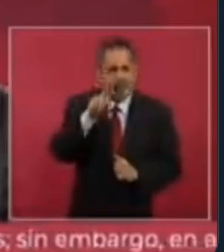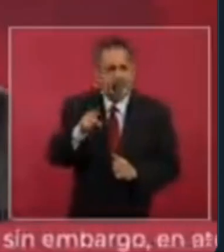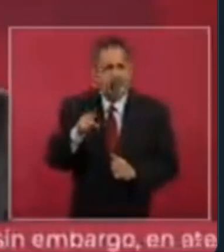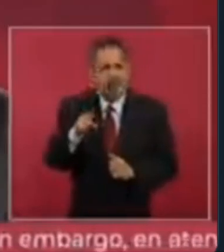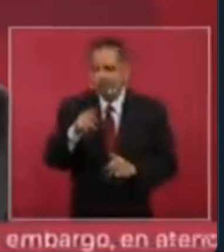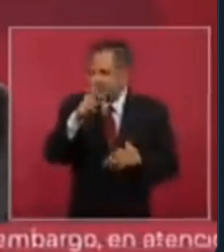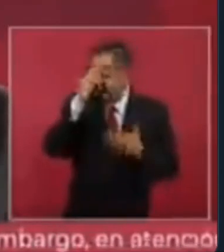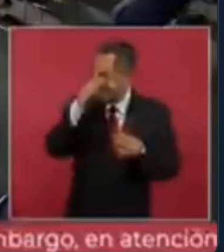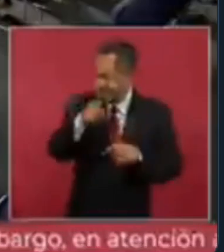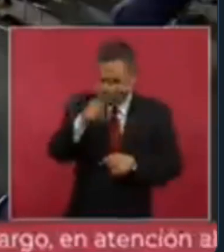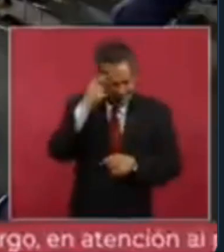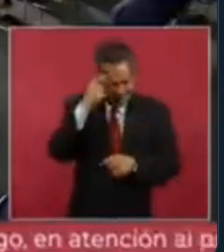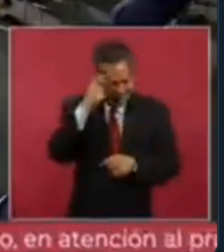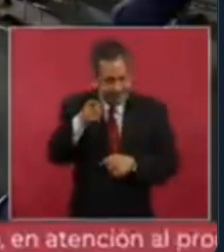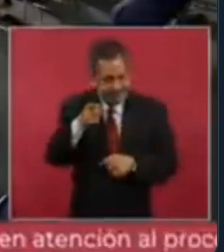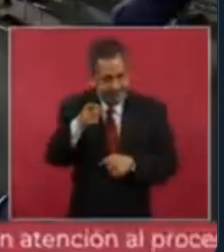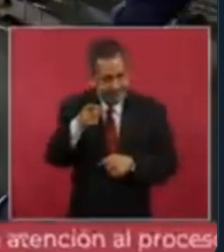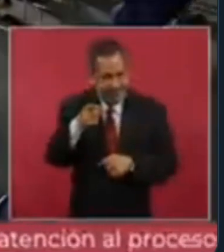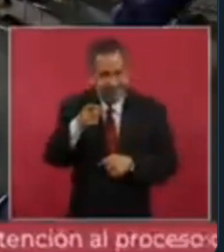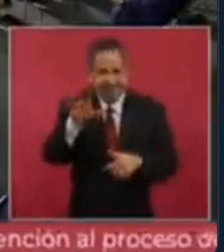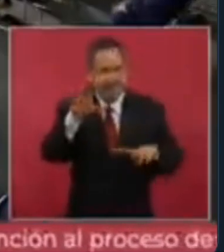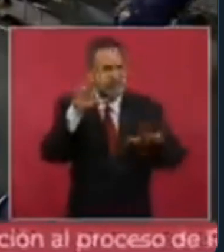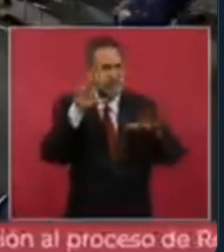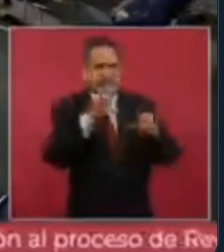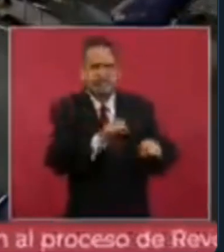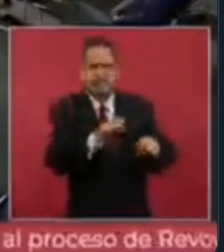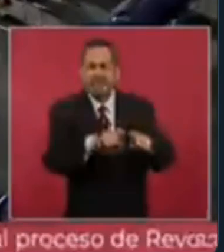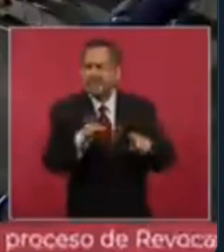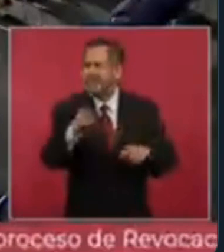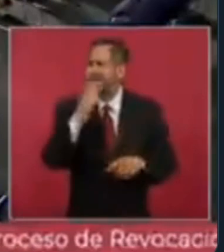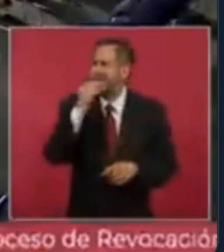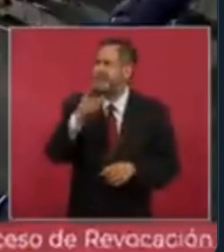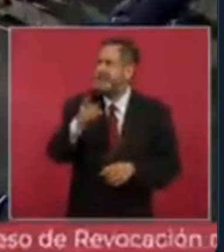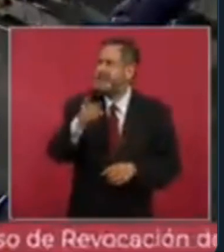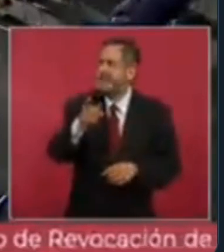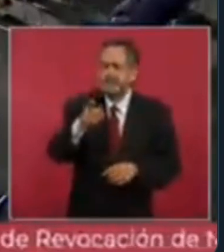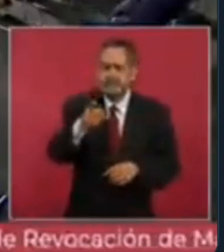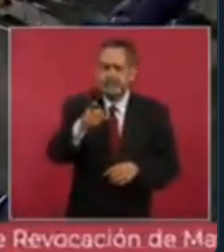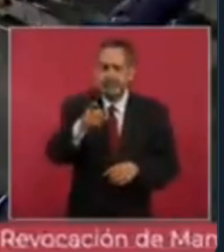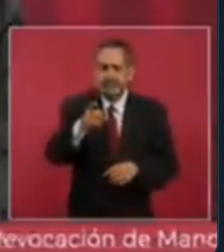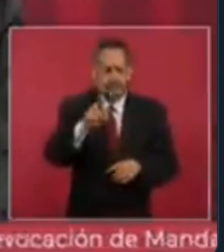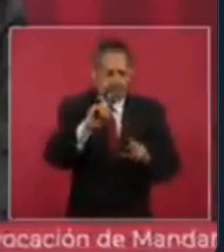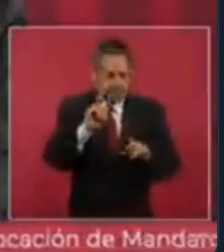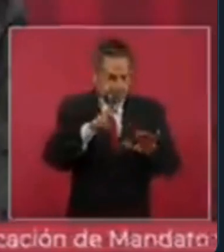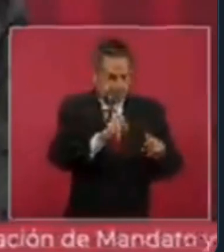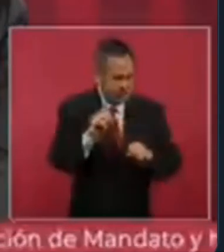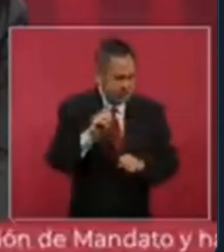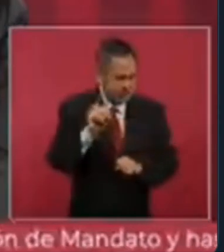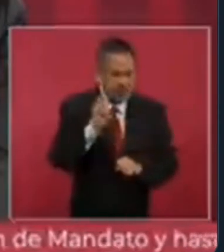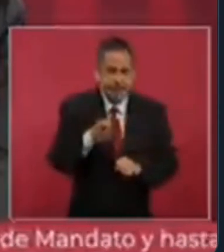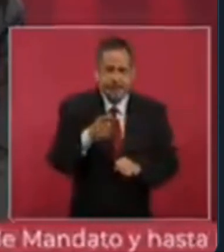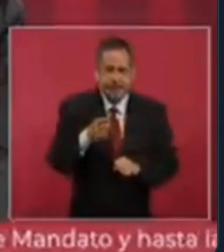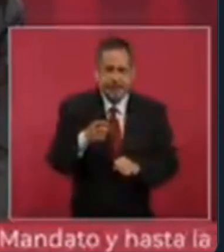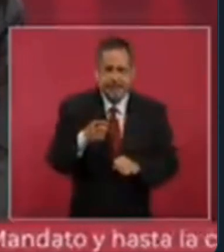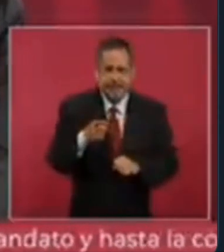Alcaldesa. Vamos a escuchar qué dijo el presidente López Obrador de lo que anda diciendo la alcaldesa en entrevistas